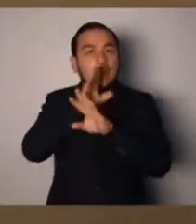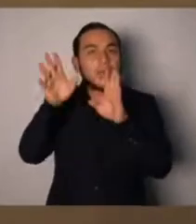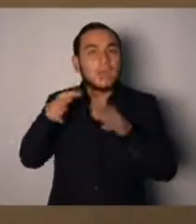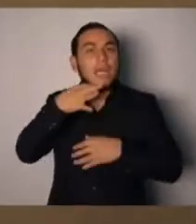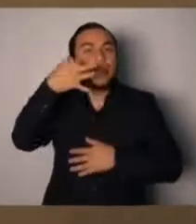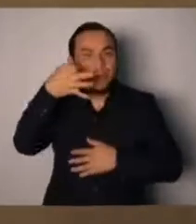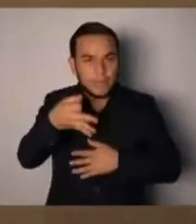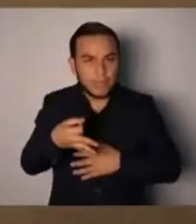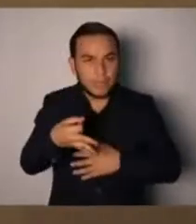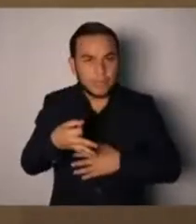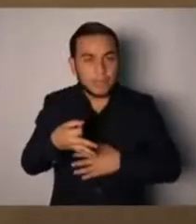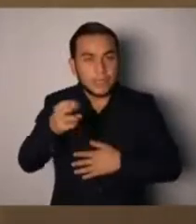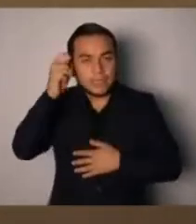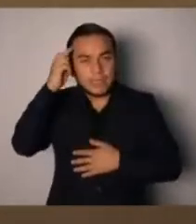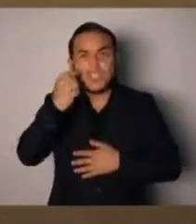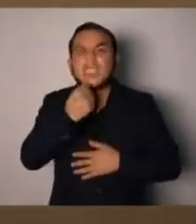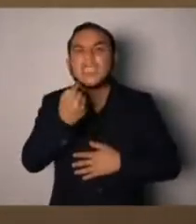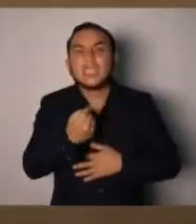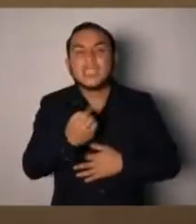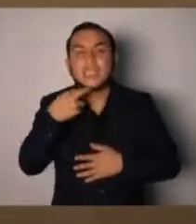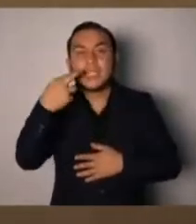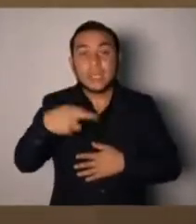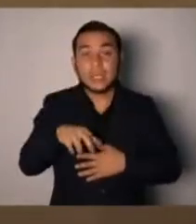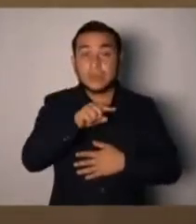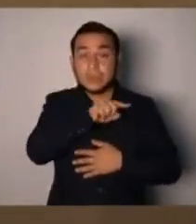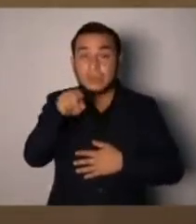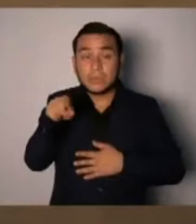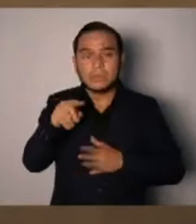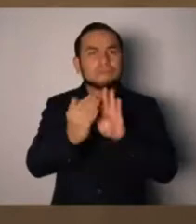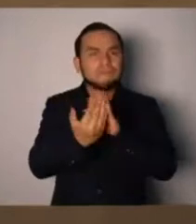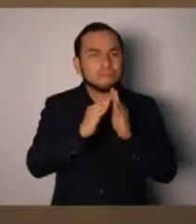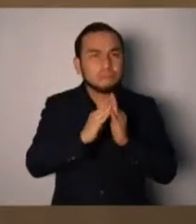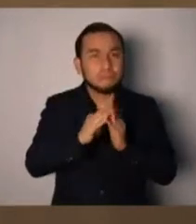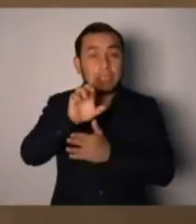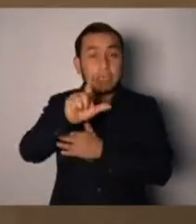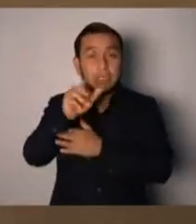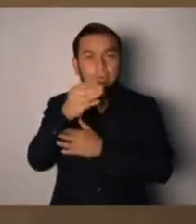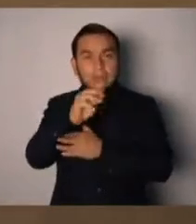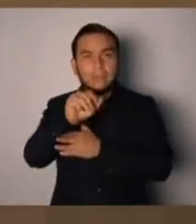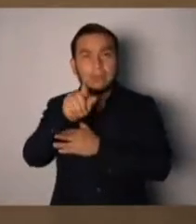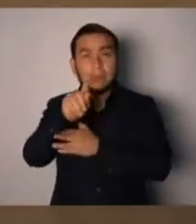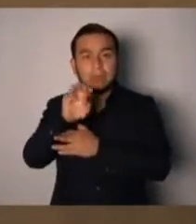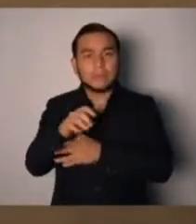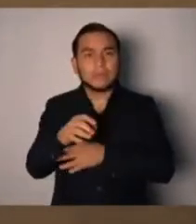y quien más para decir la verdad que los habitantes del caserío de el mozote